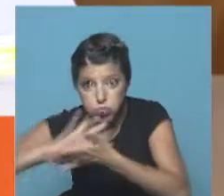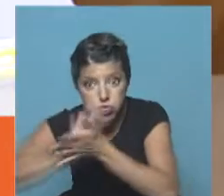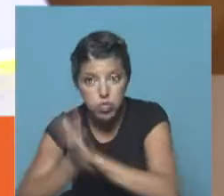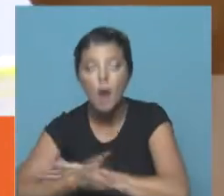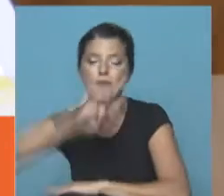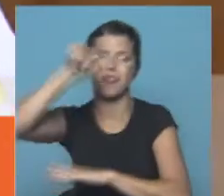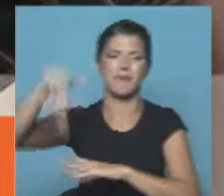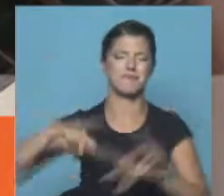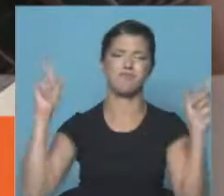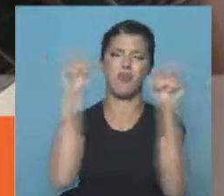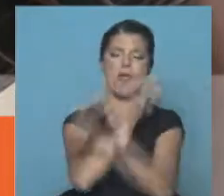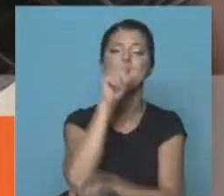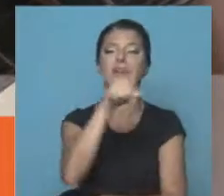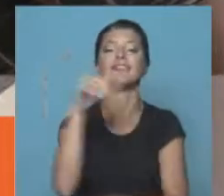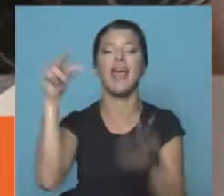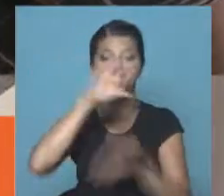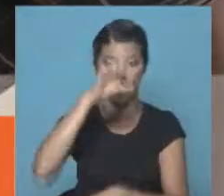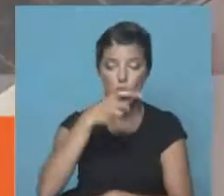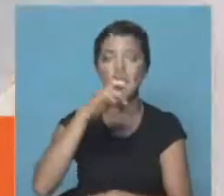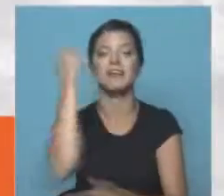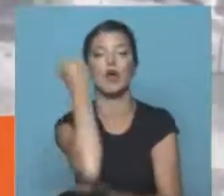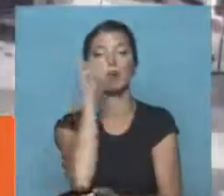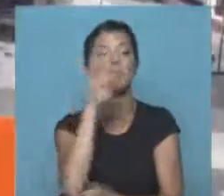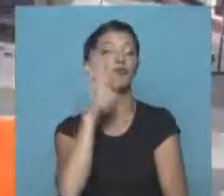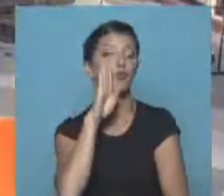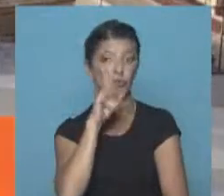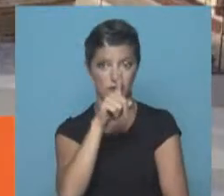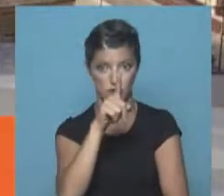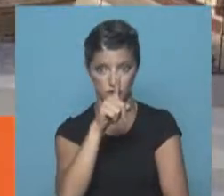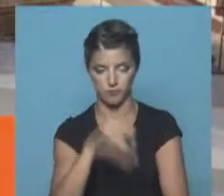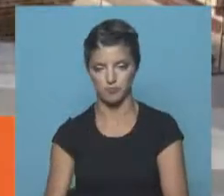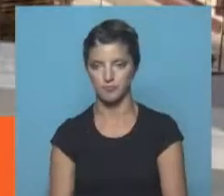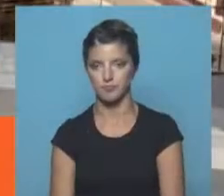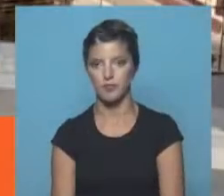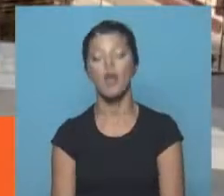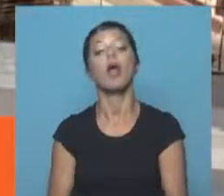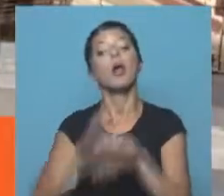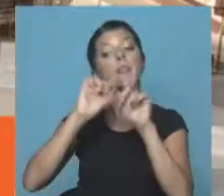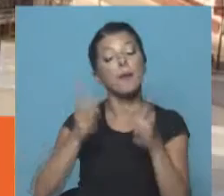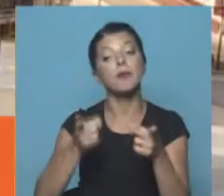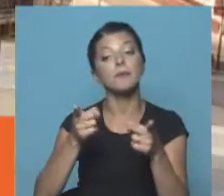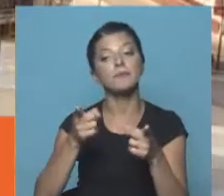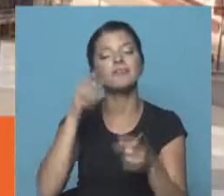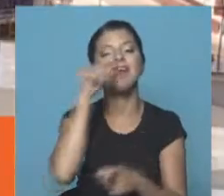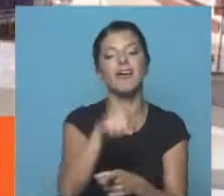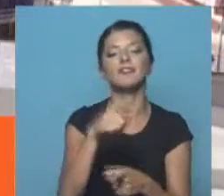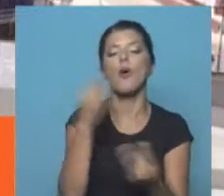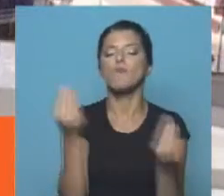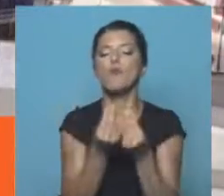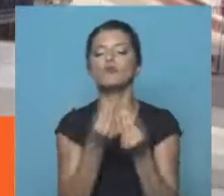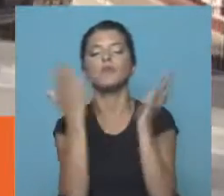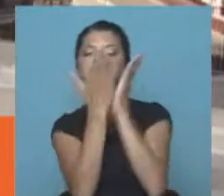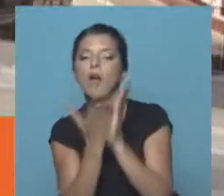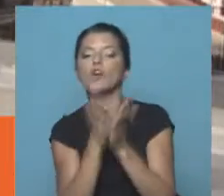un colapso del dólar y de la economía estadounidense. Por otro lado, Trump está bajo escrutinio por el mecanismo que